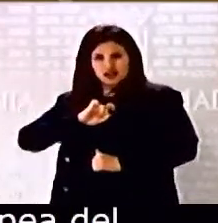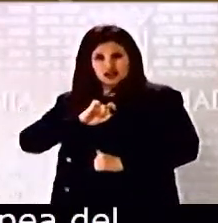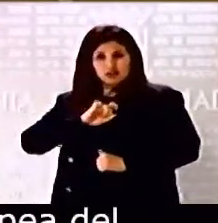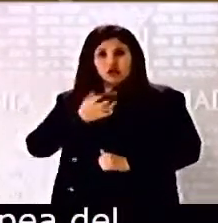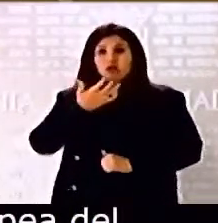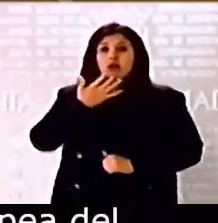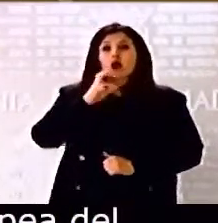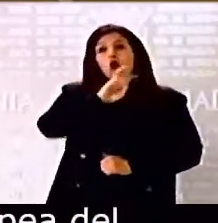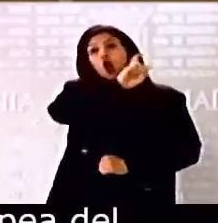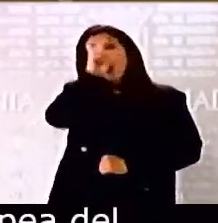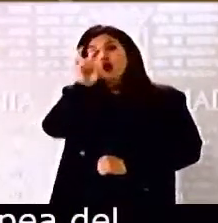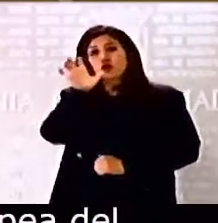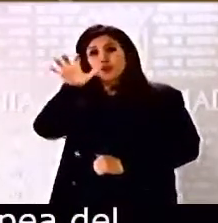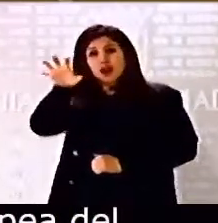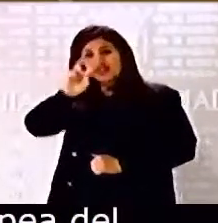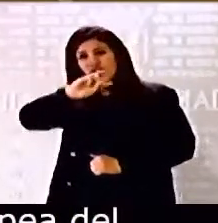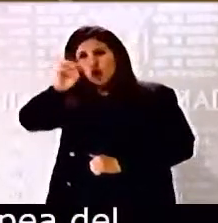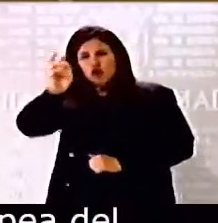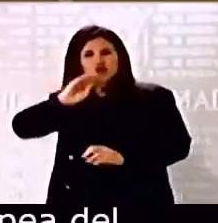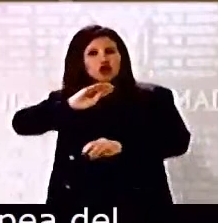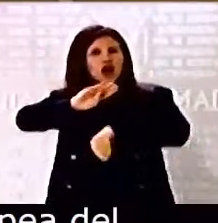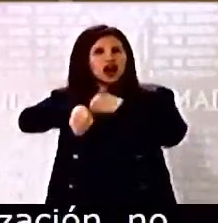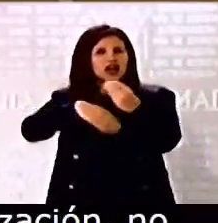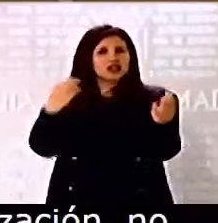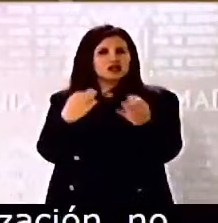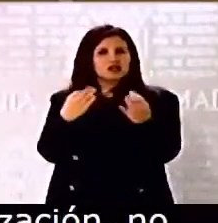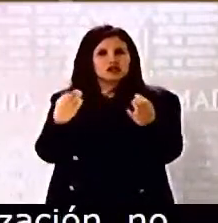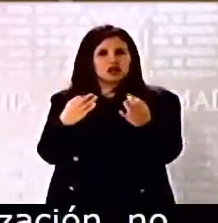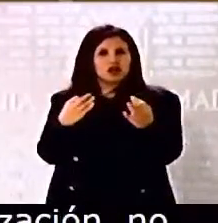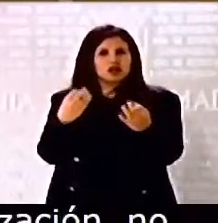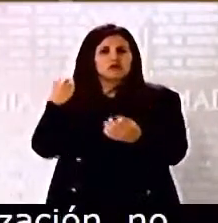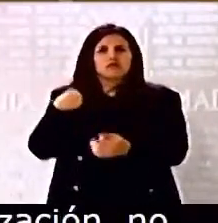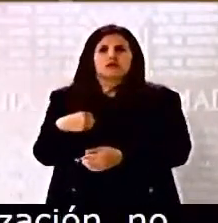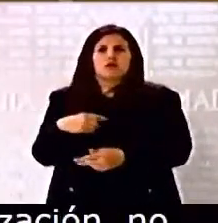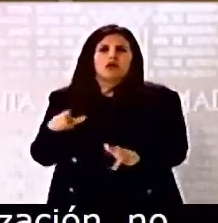países que han autorizado por uso